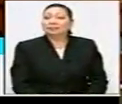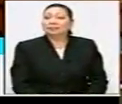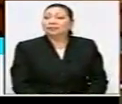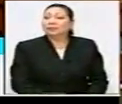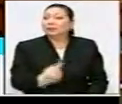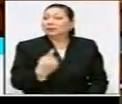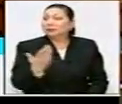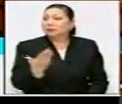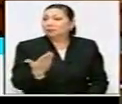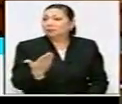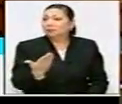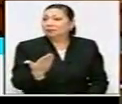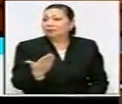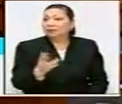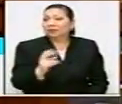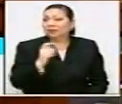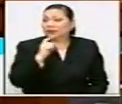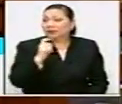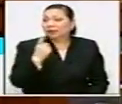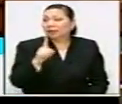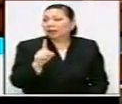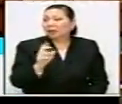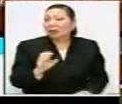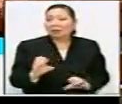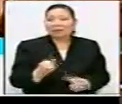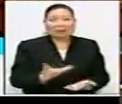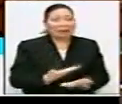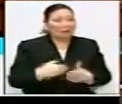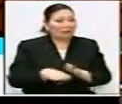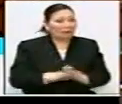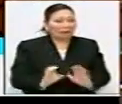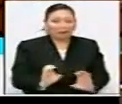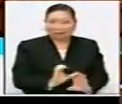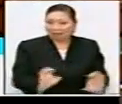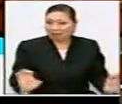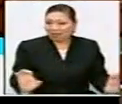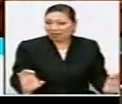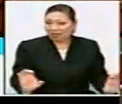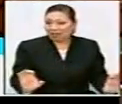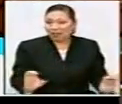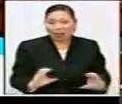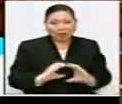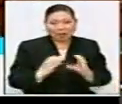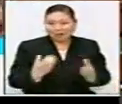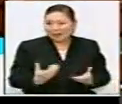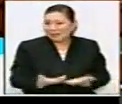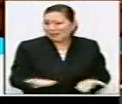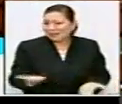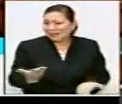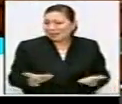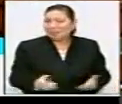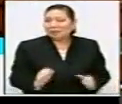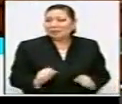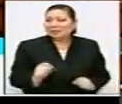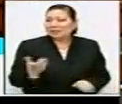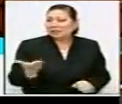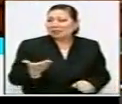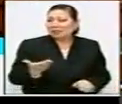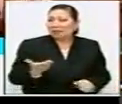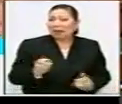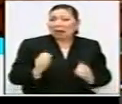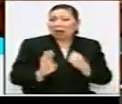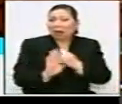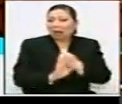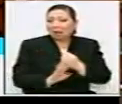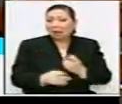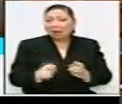Solo es innecesaria para los que no hacen nada dentro del Congreso. Y hay algunos pues que simplemente han estado blindando